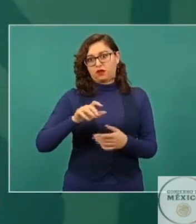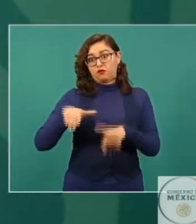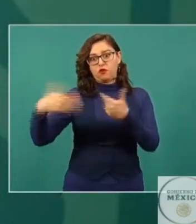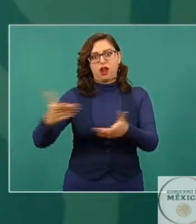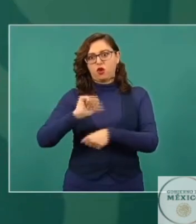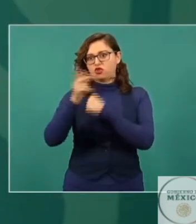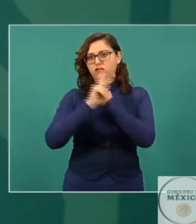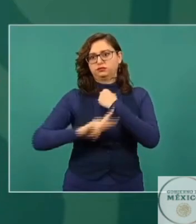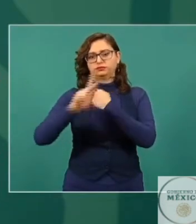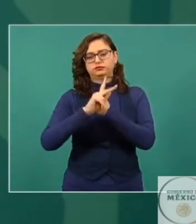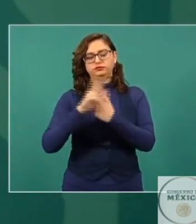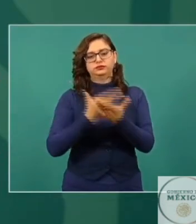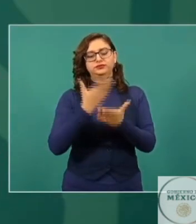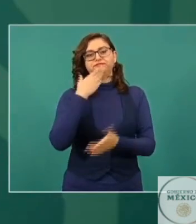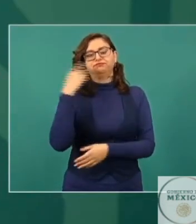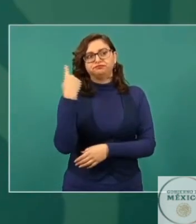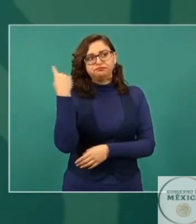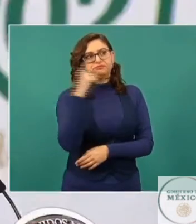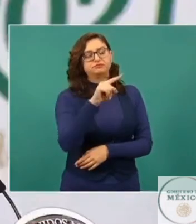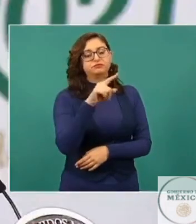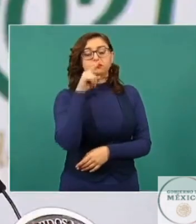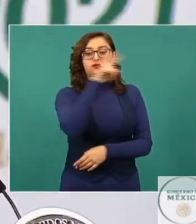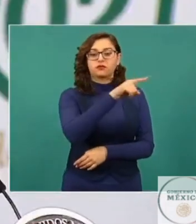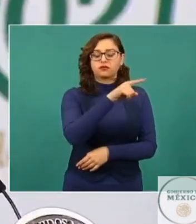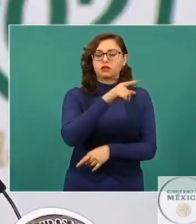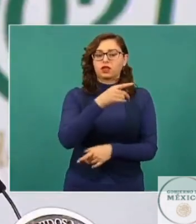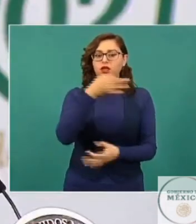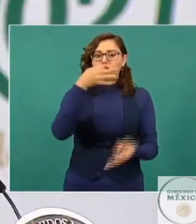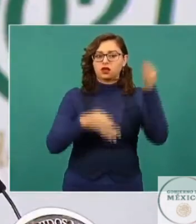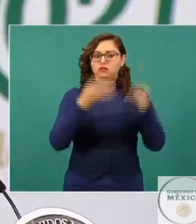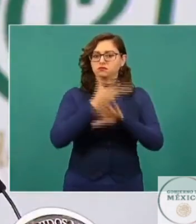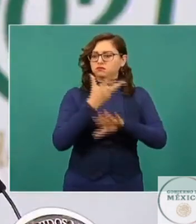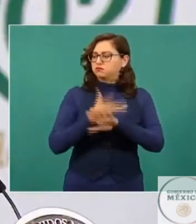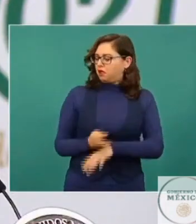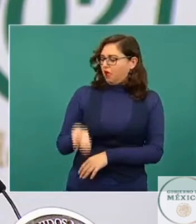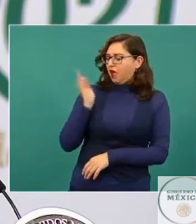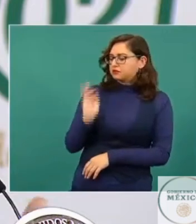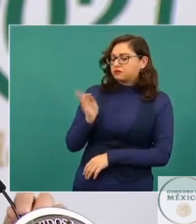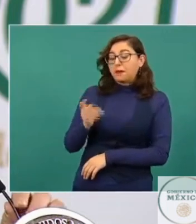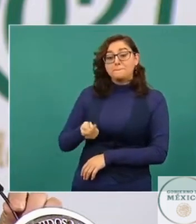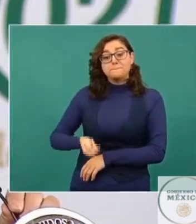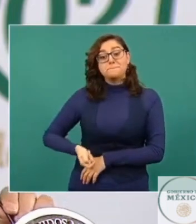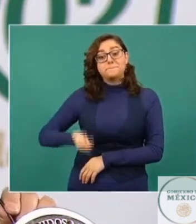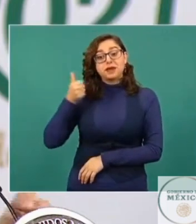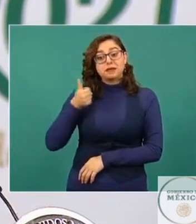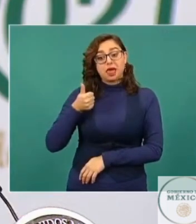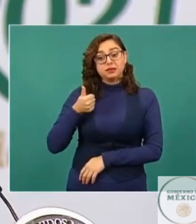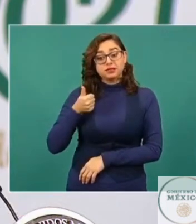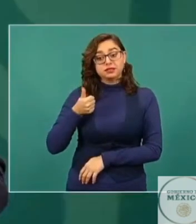Unidos, respecto a la industria de armas. Todas las demandas anteriores, hasta donde tengo conocimiento, han sido internas,